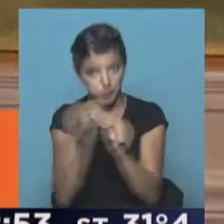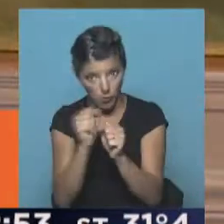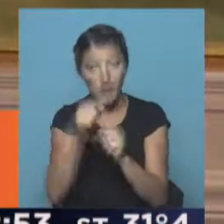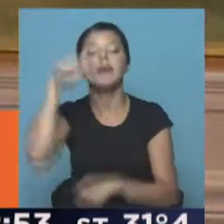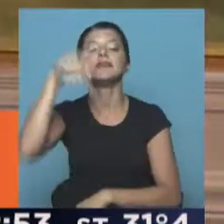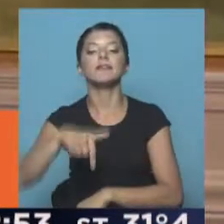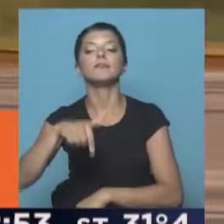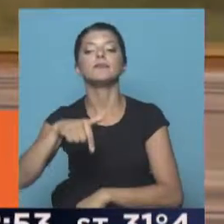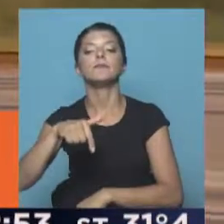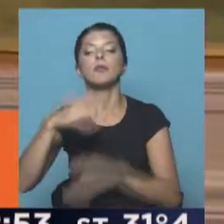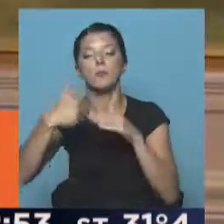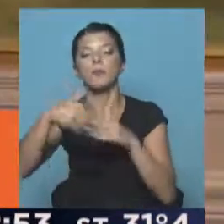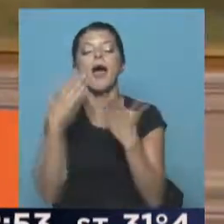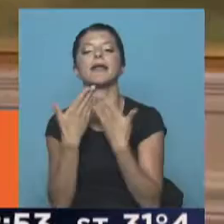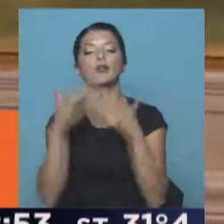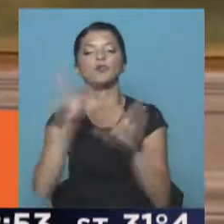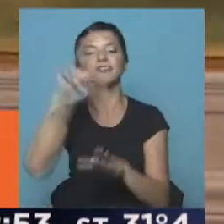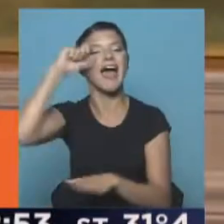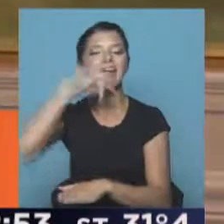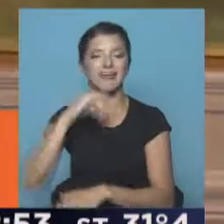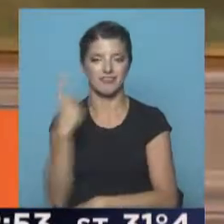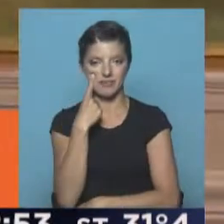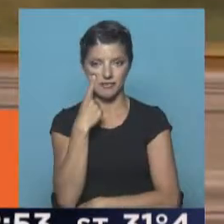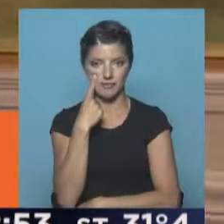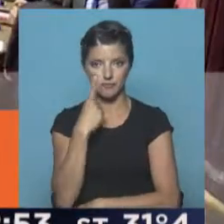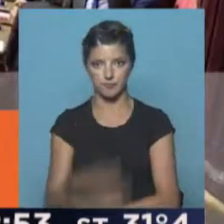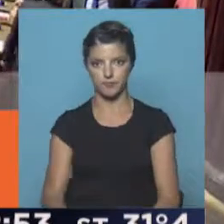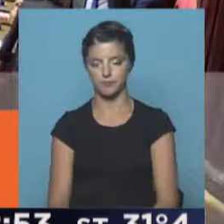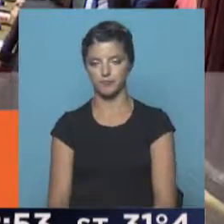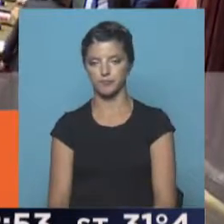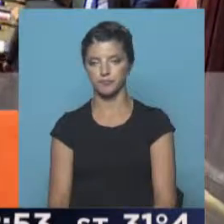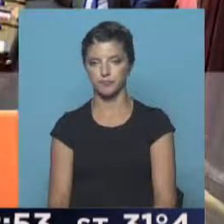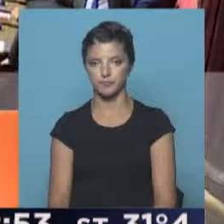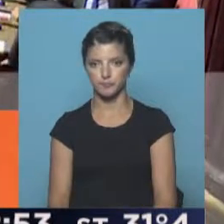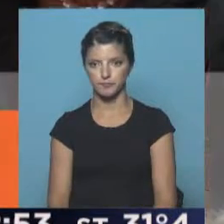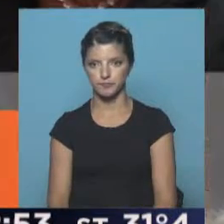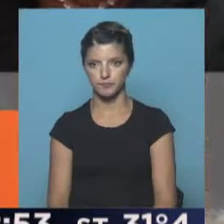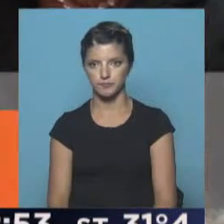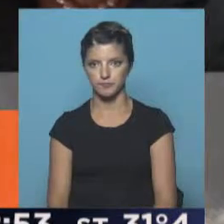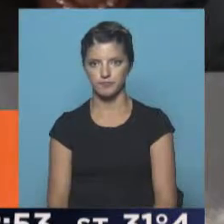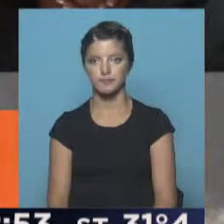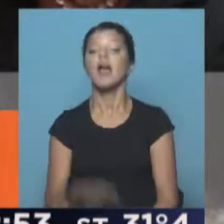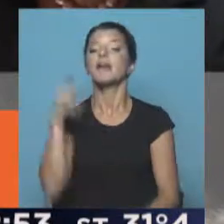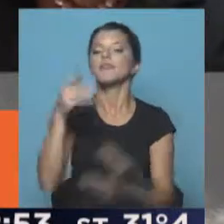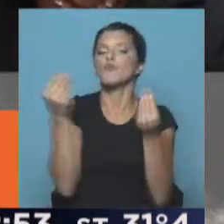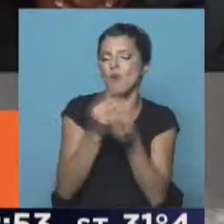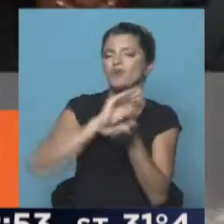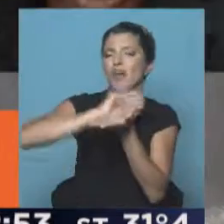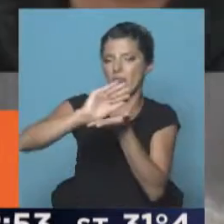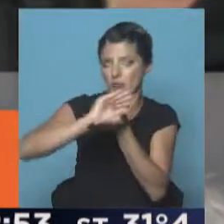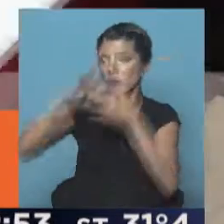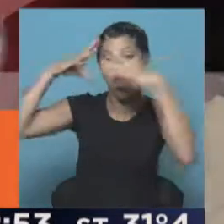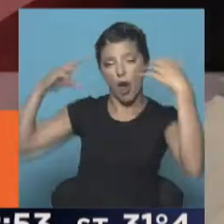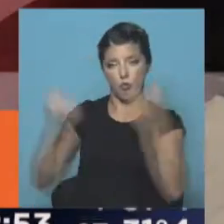el camino para que la renuncia de Renzi se haga efectiva. Contiene un déficit y objetivos de deuda acordados con